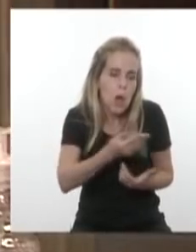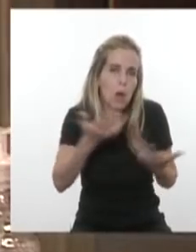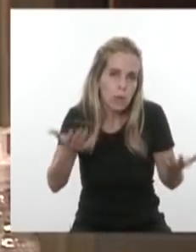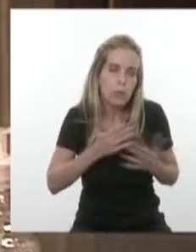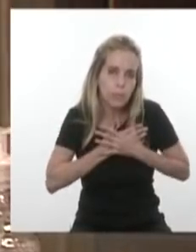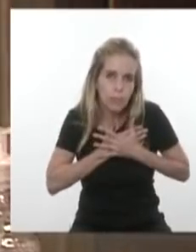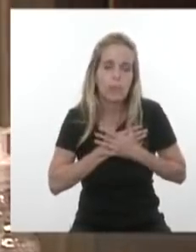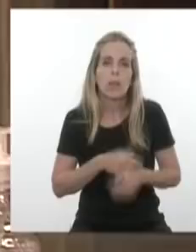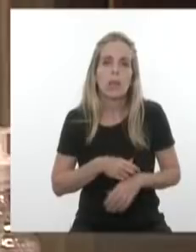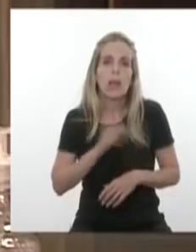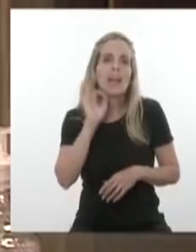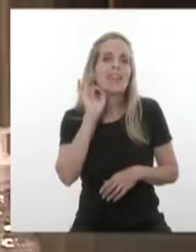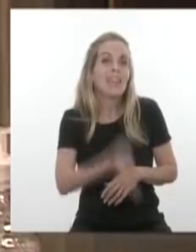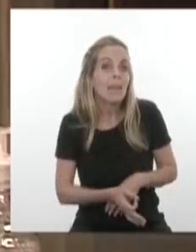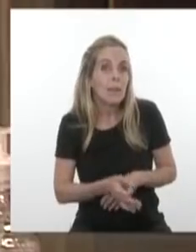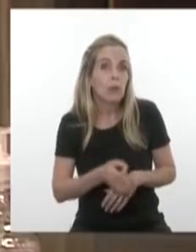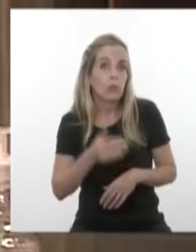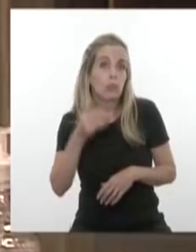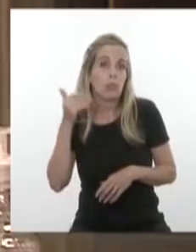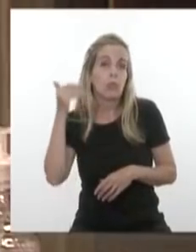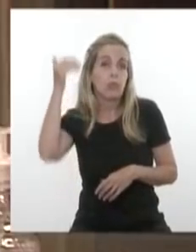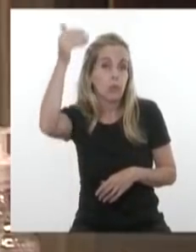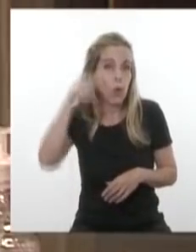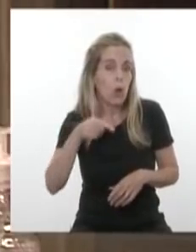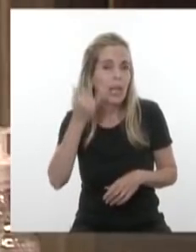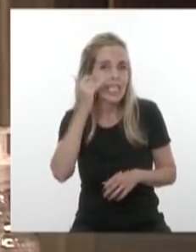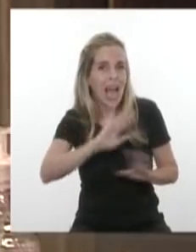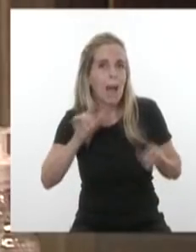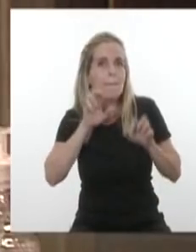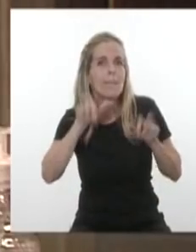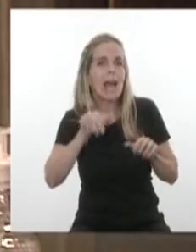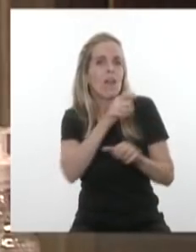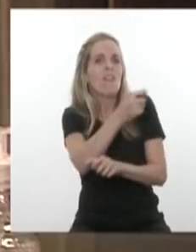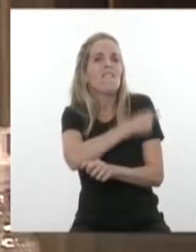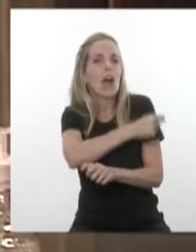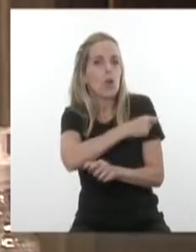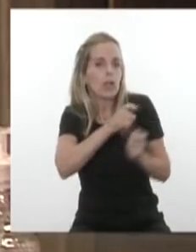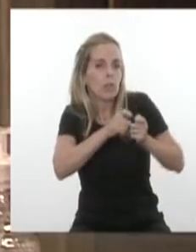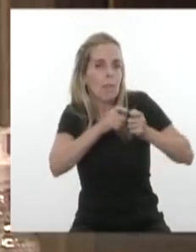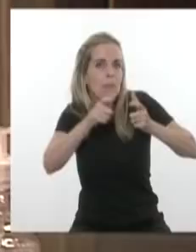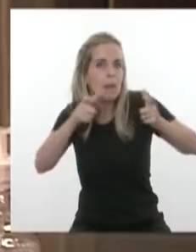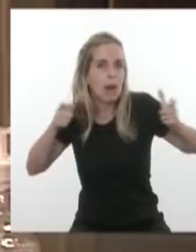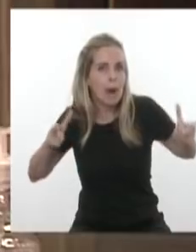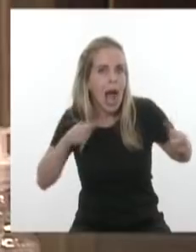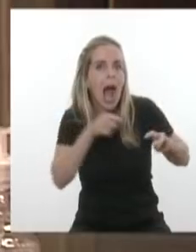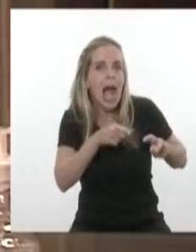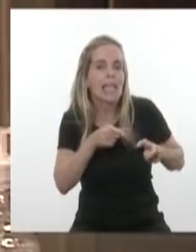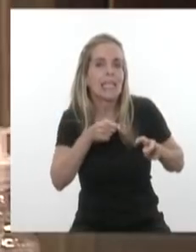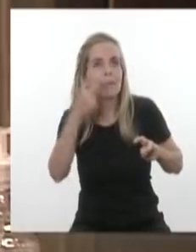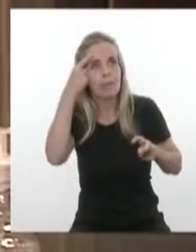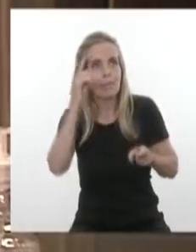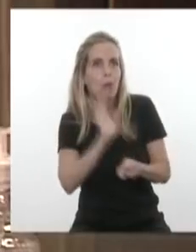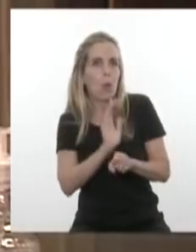que cuando hablamos avanzado en la vacunación estaremos empezando a controlar la pandemia